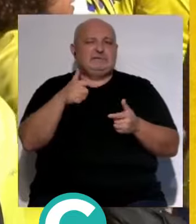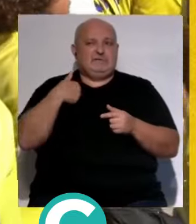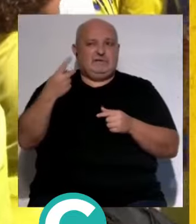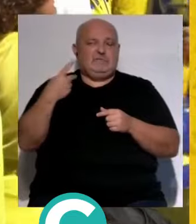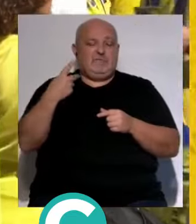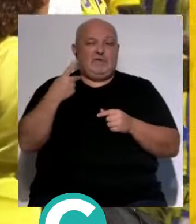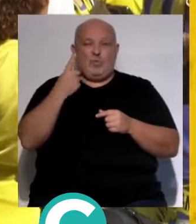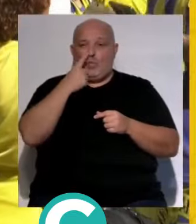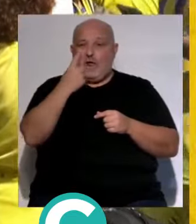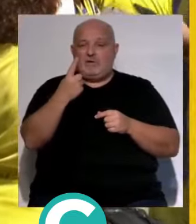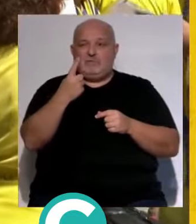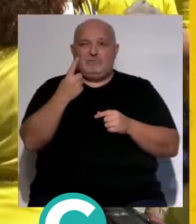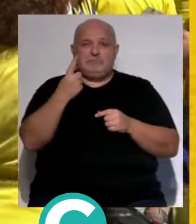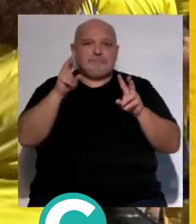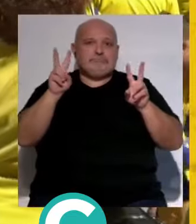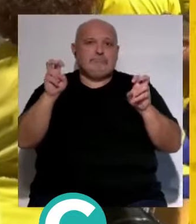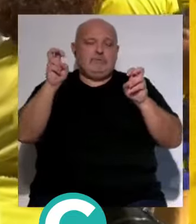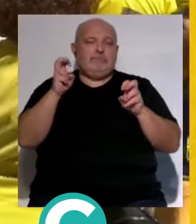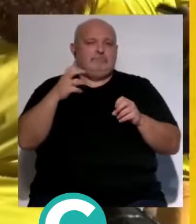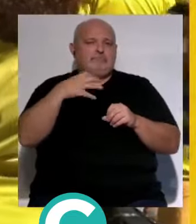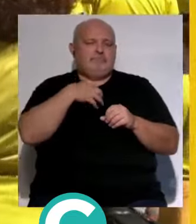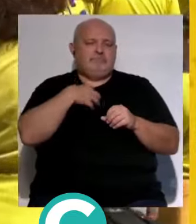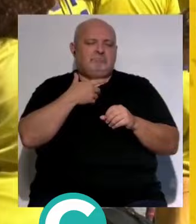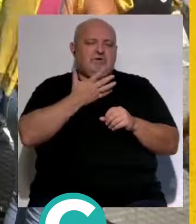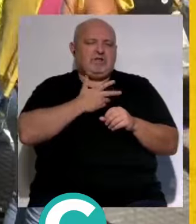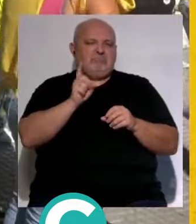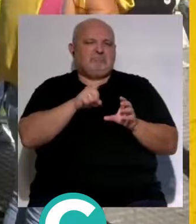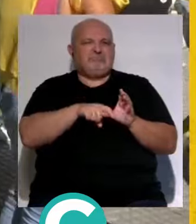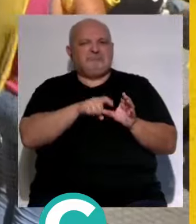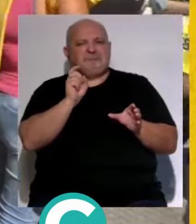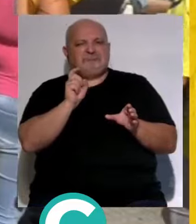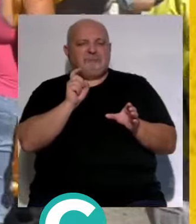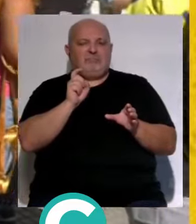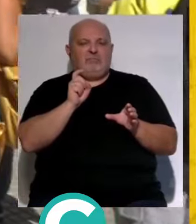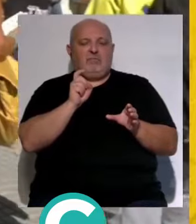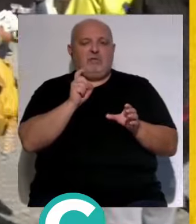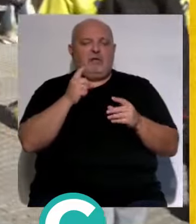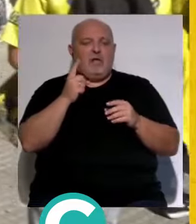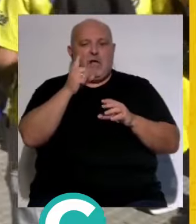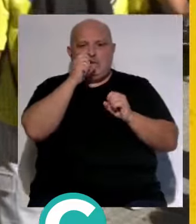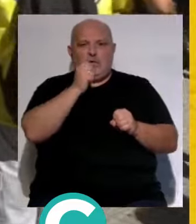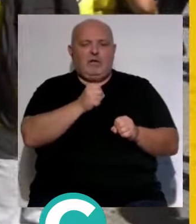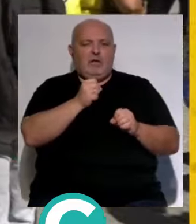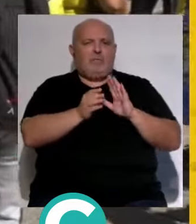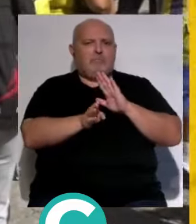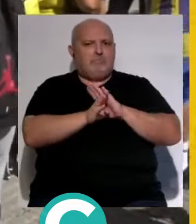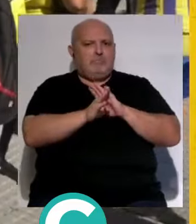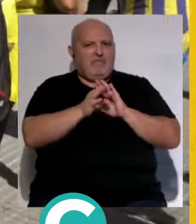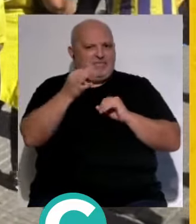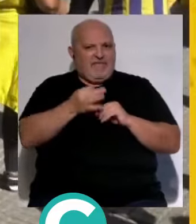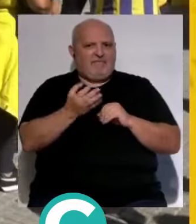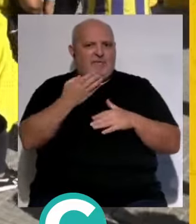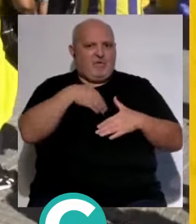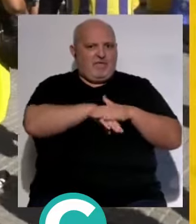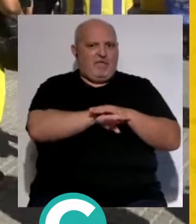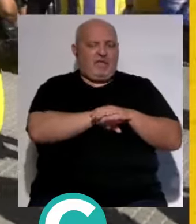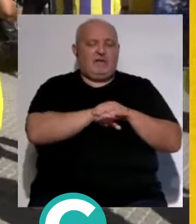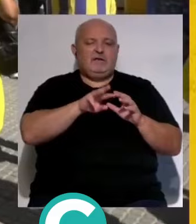que porque un año puntual de tu vida, por lo que sea, no sea socio, la antigüedad se debería mantener. O sea, si yo me